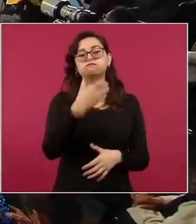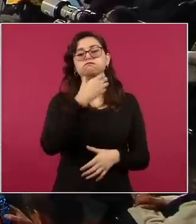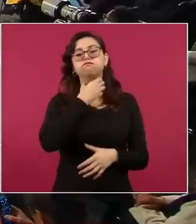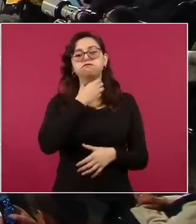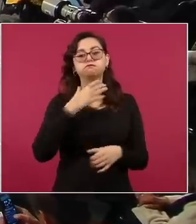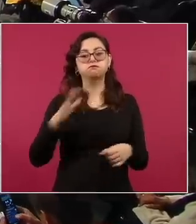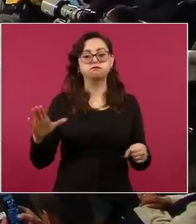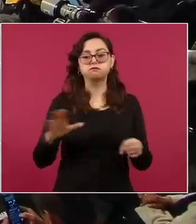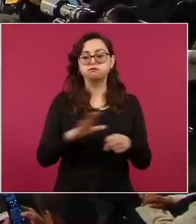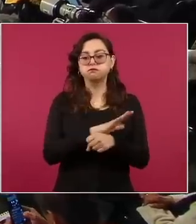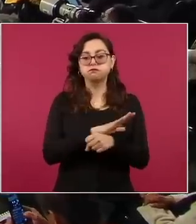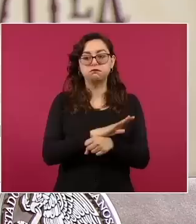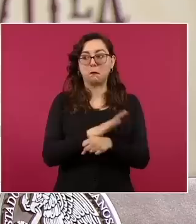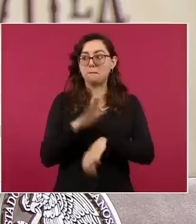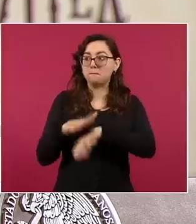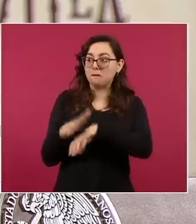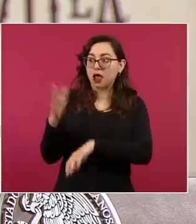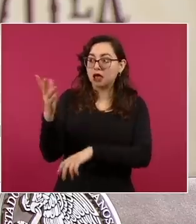va a ser